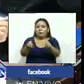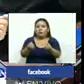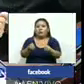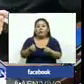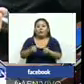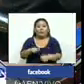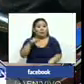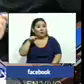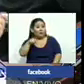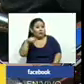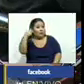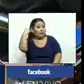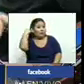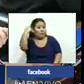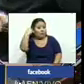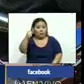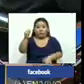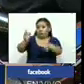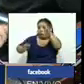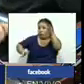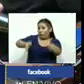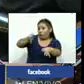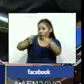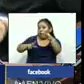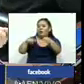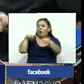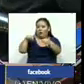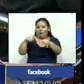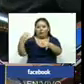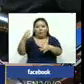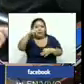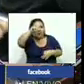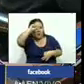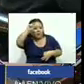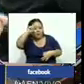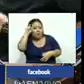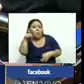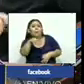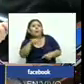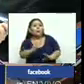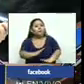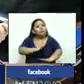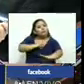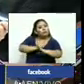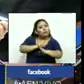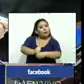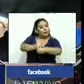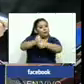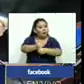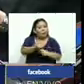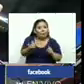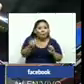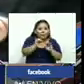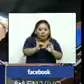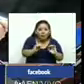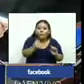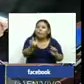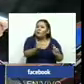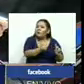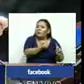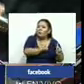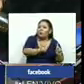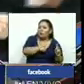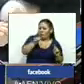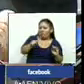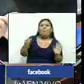importante que el órgano ejecutivo se ponga en función de garantizar y proteger a las víctimas. ¿Qué pasa?